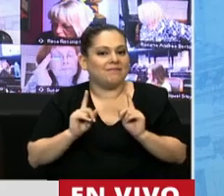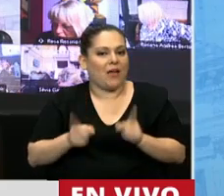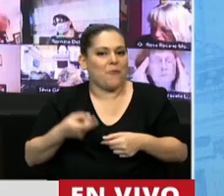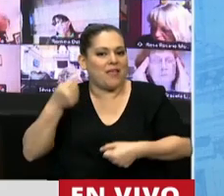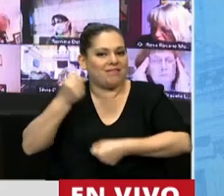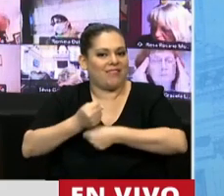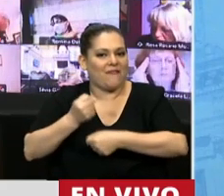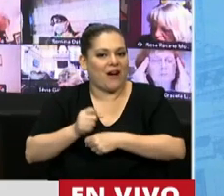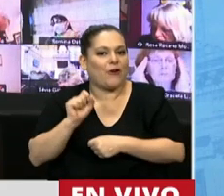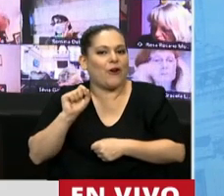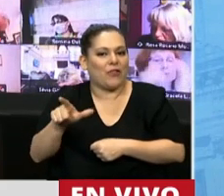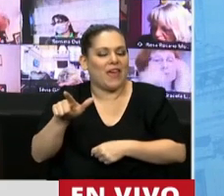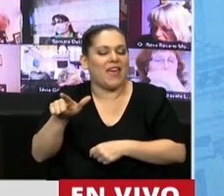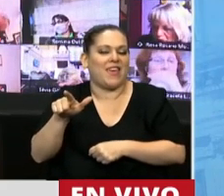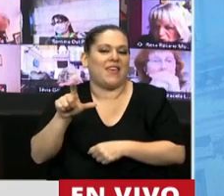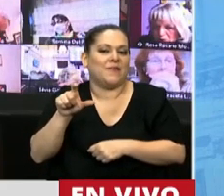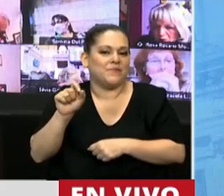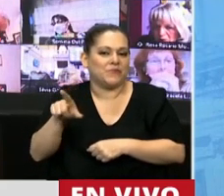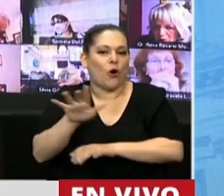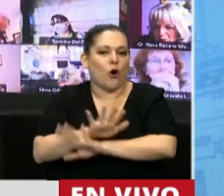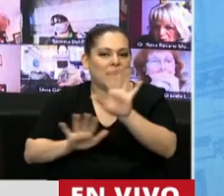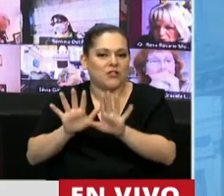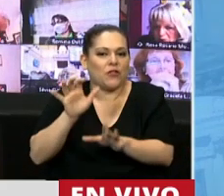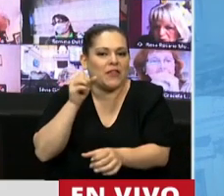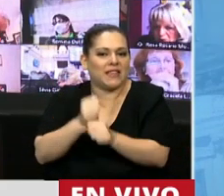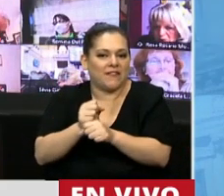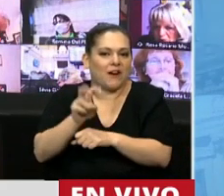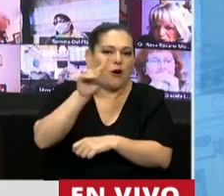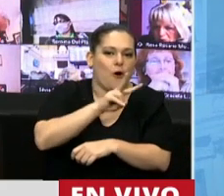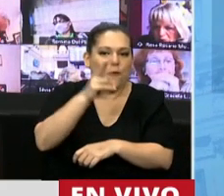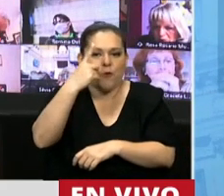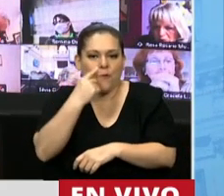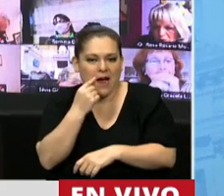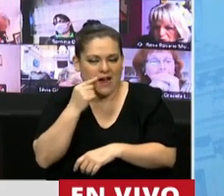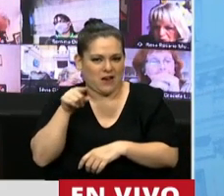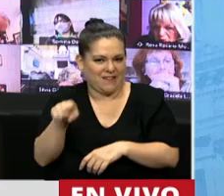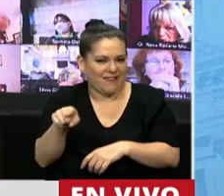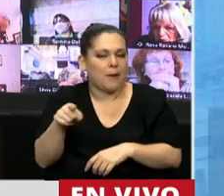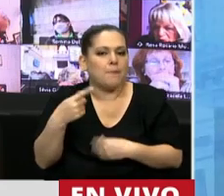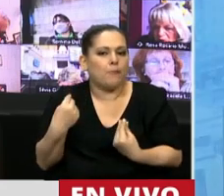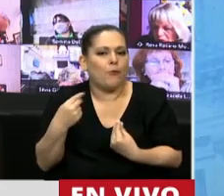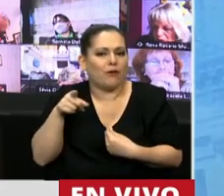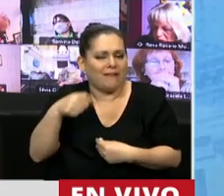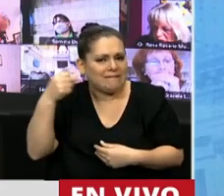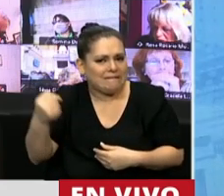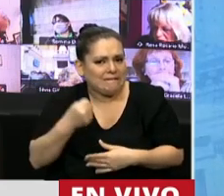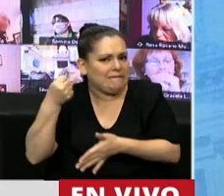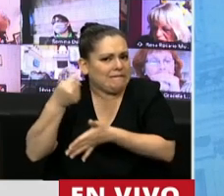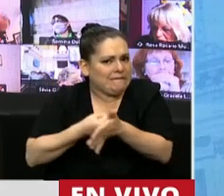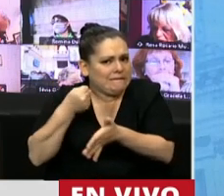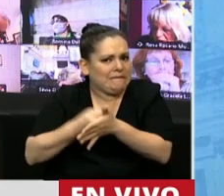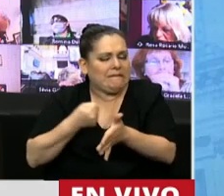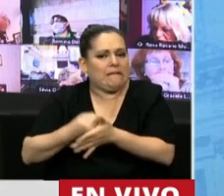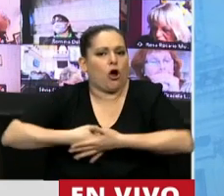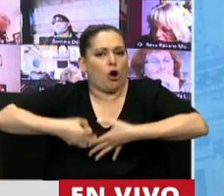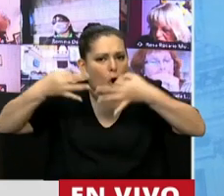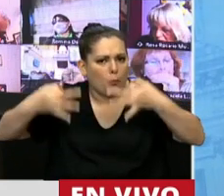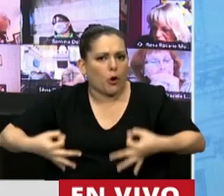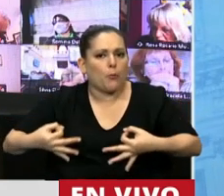organización de trabajadores y trabajadoras radicales por su persistencia compromiso y